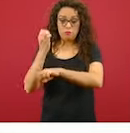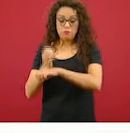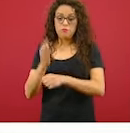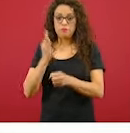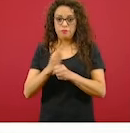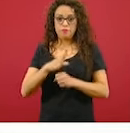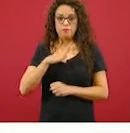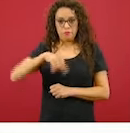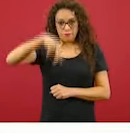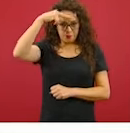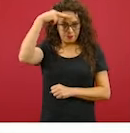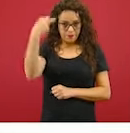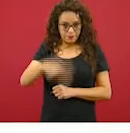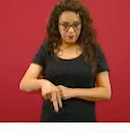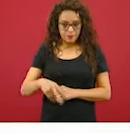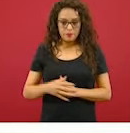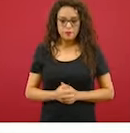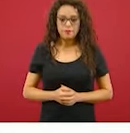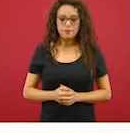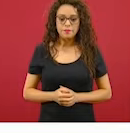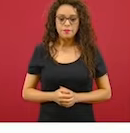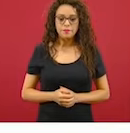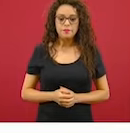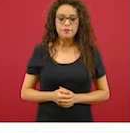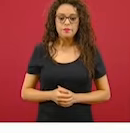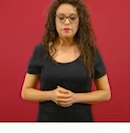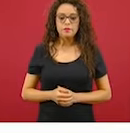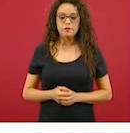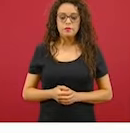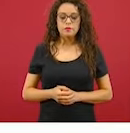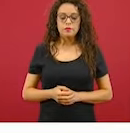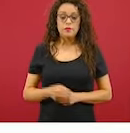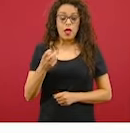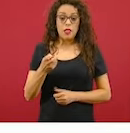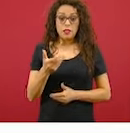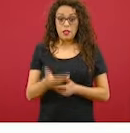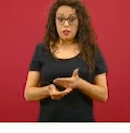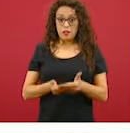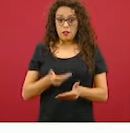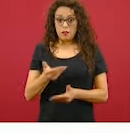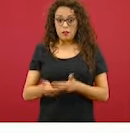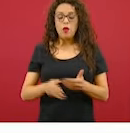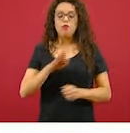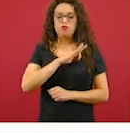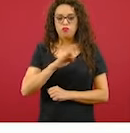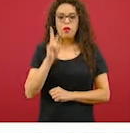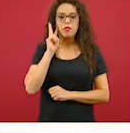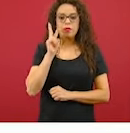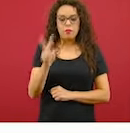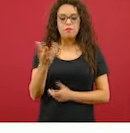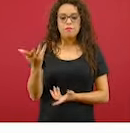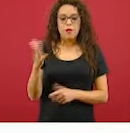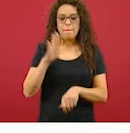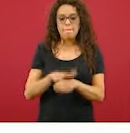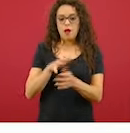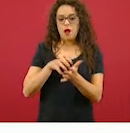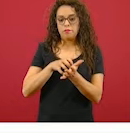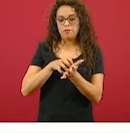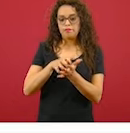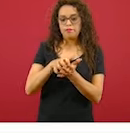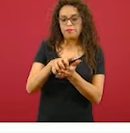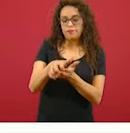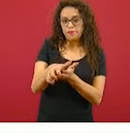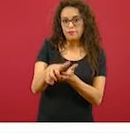operan en México, posterior a la descentralización de estos servicios, pues bueno, es la que podemos ver ha contribuido en la